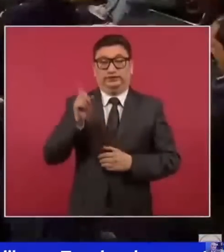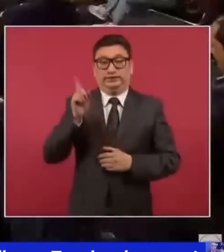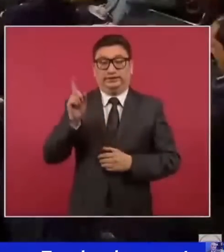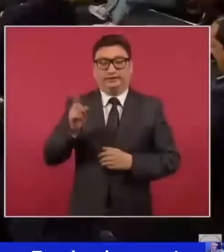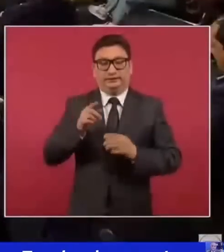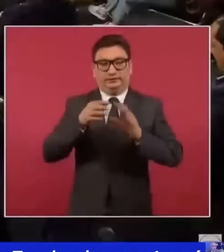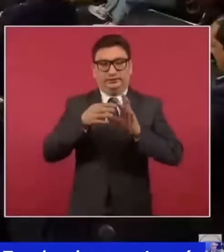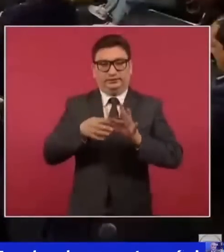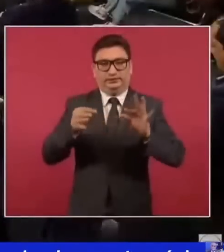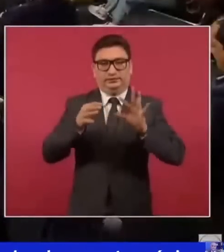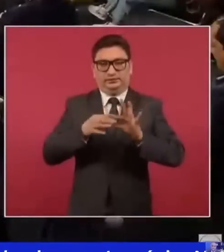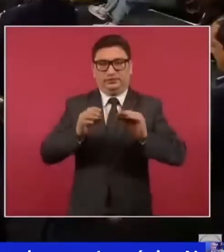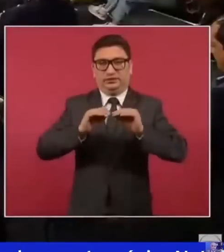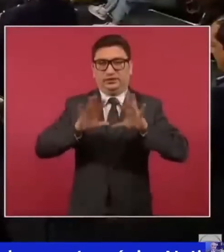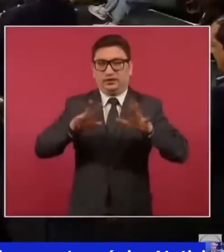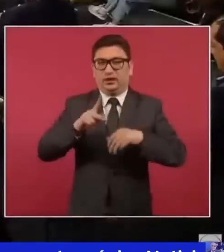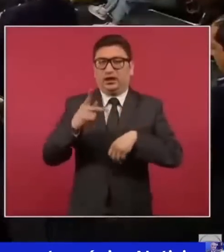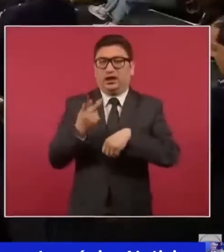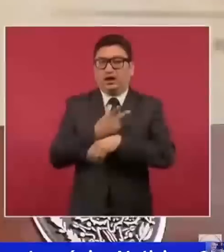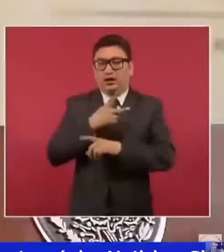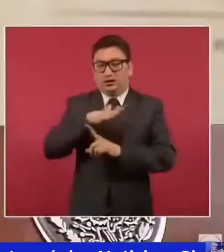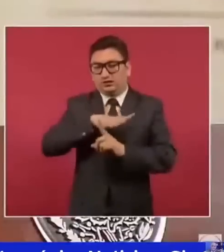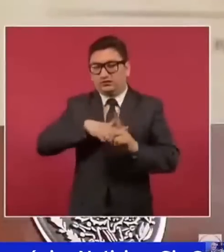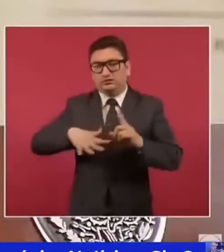explicando cuál fue su situación